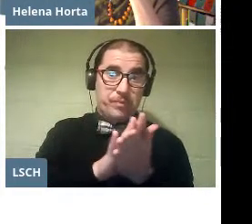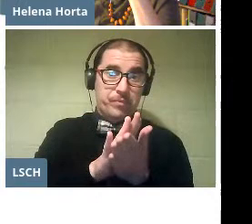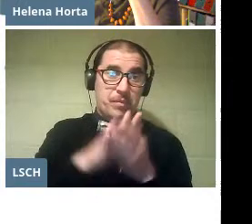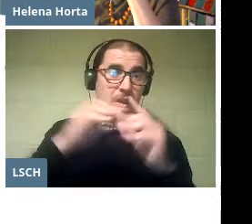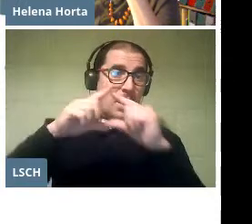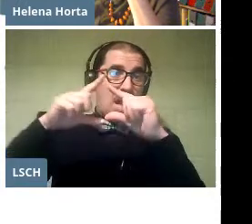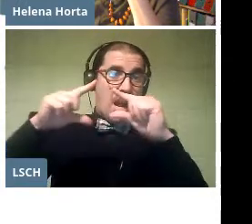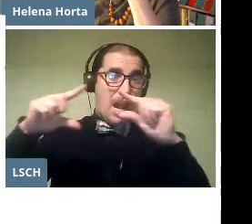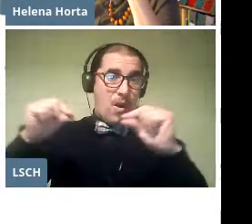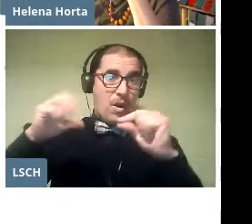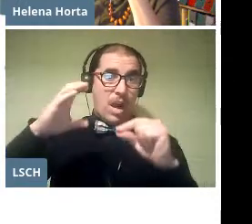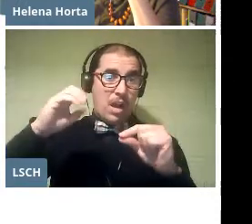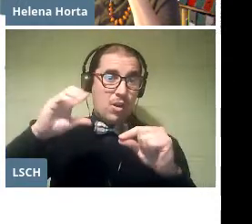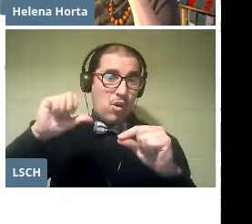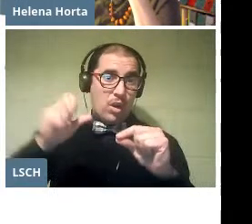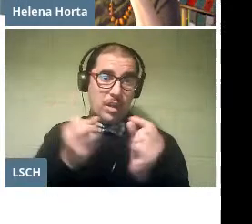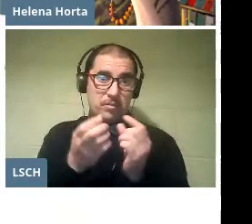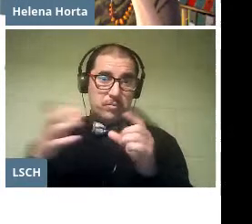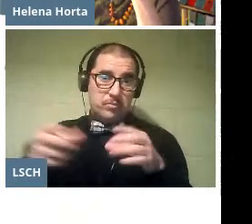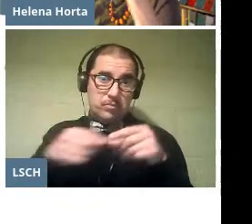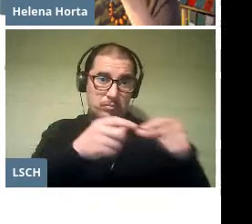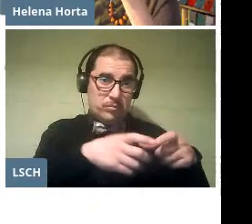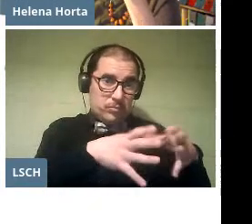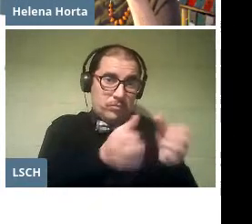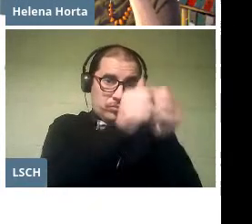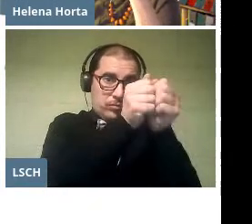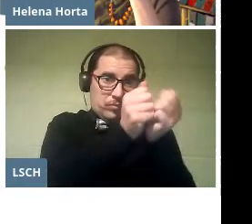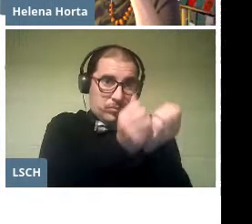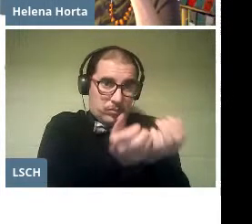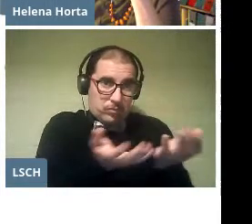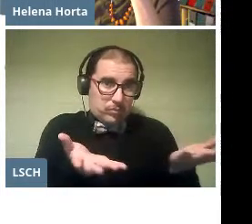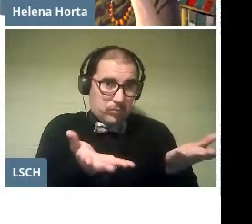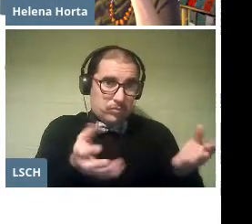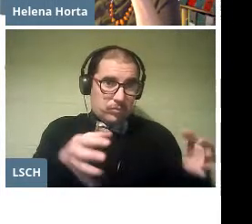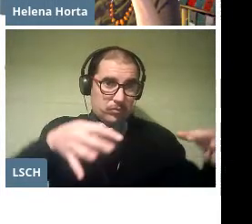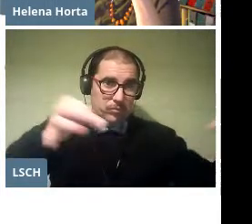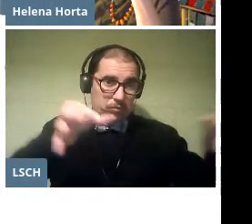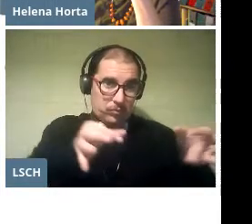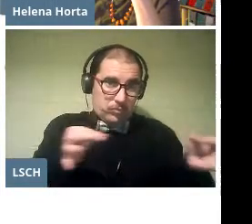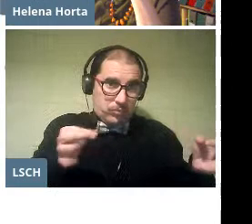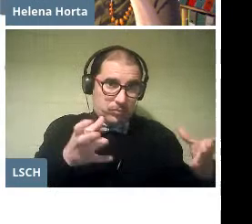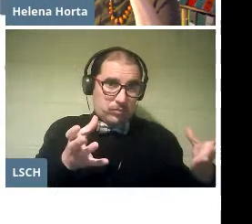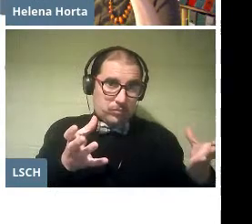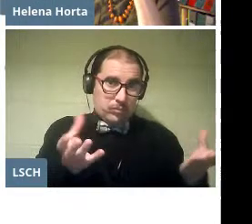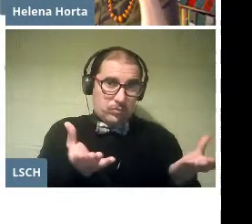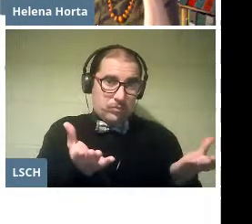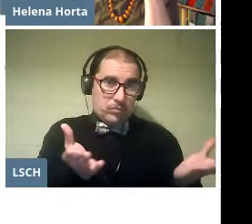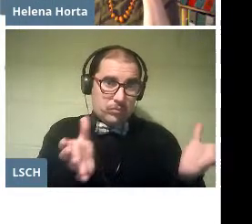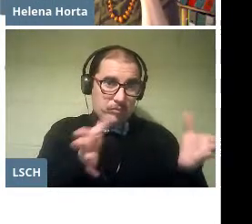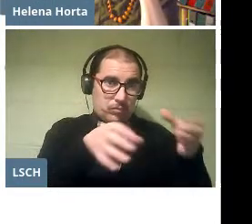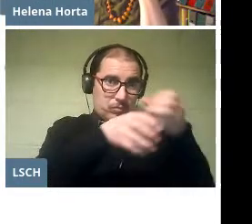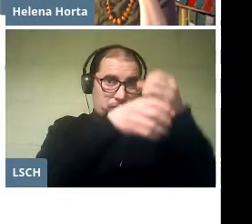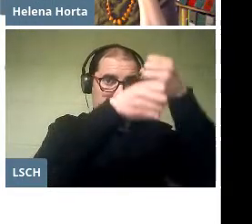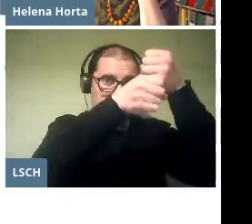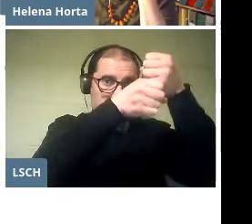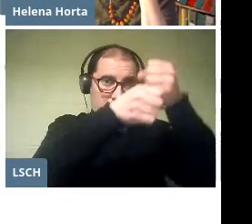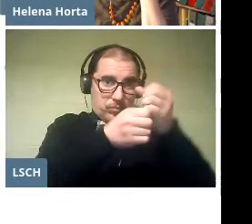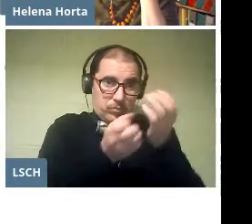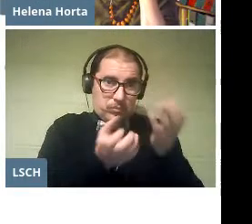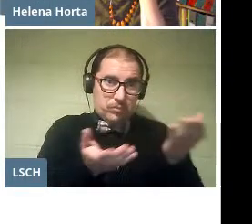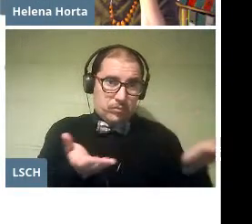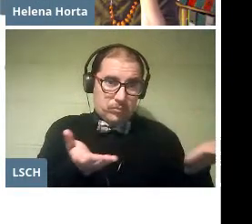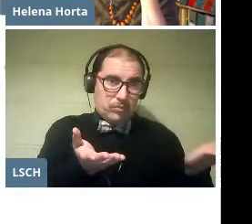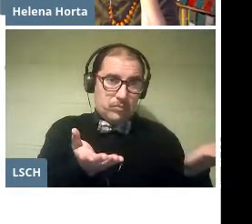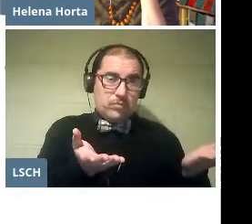Aquí vemos una incuña desplegada, lo que les decía de los bultitos al interior del fardo. Este